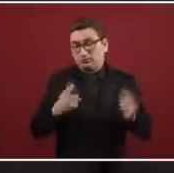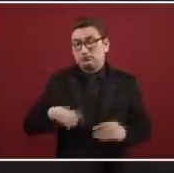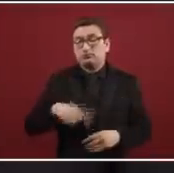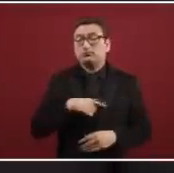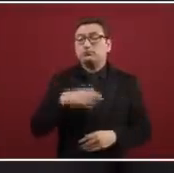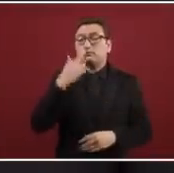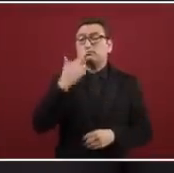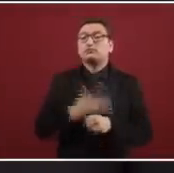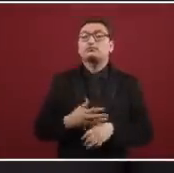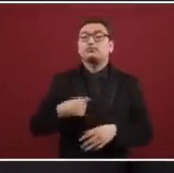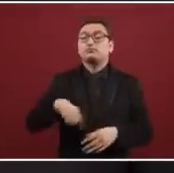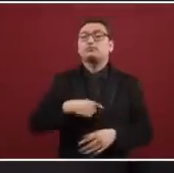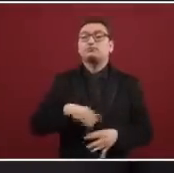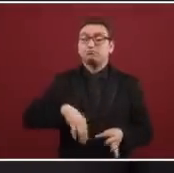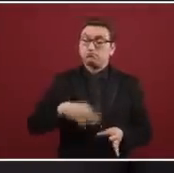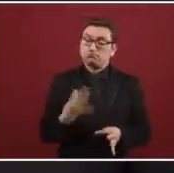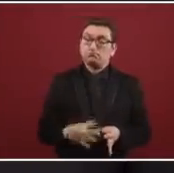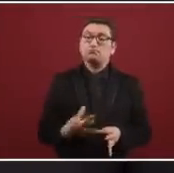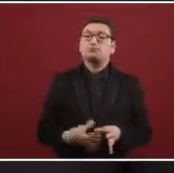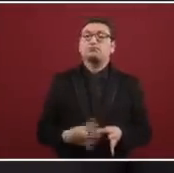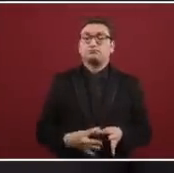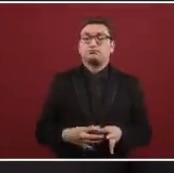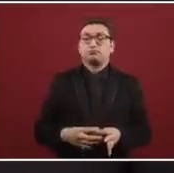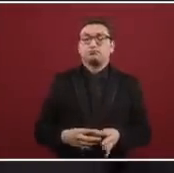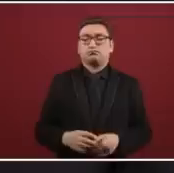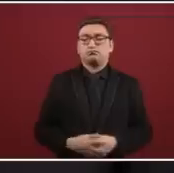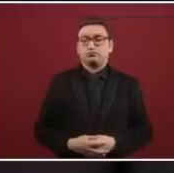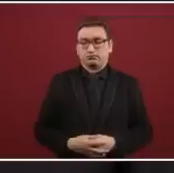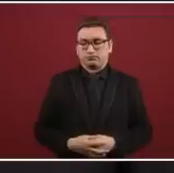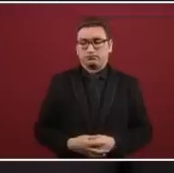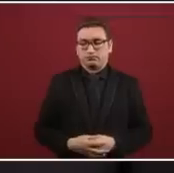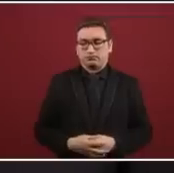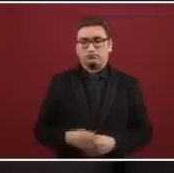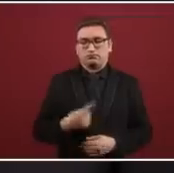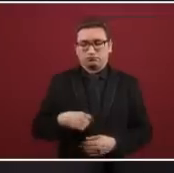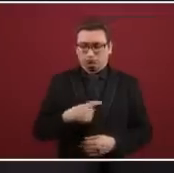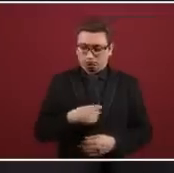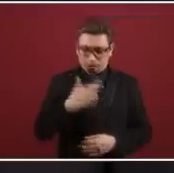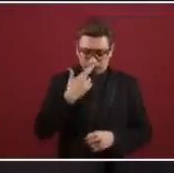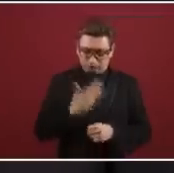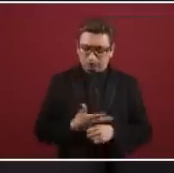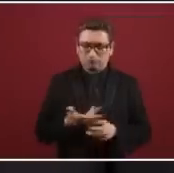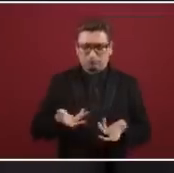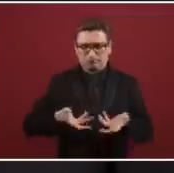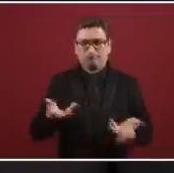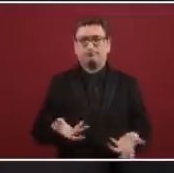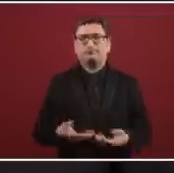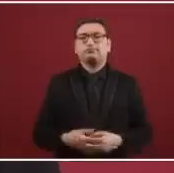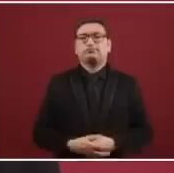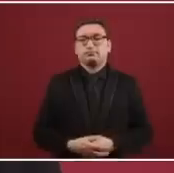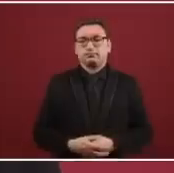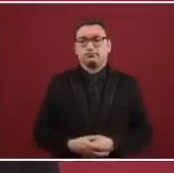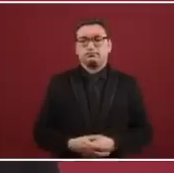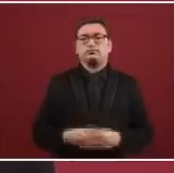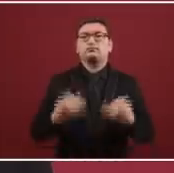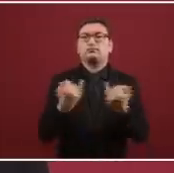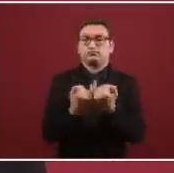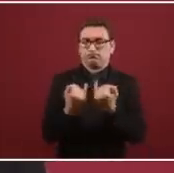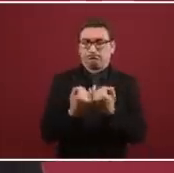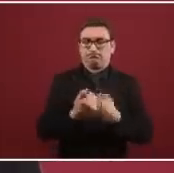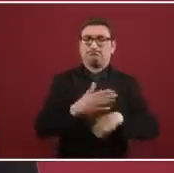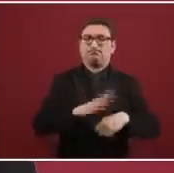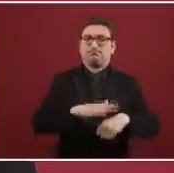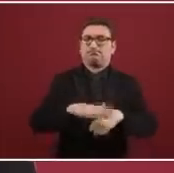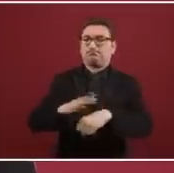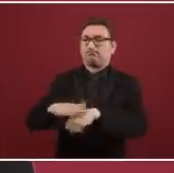cumplir con nuestro deber, con nuestra responsabilidad, y hacerles un llamado